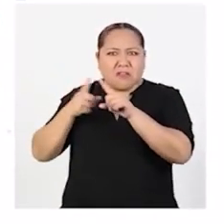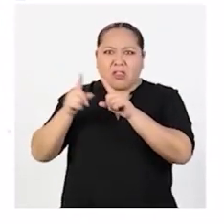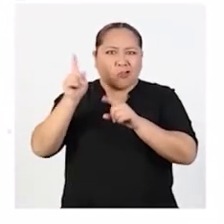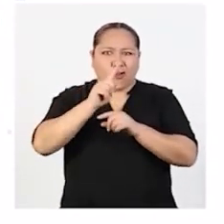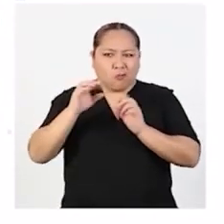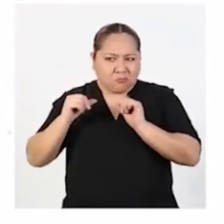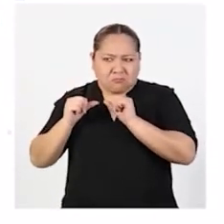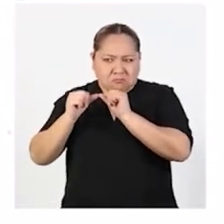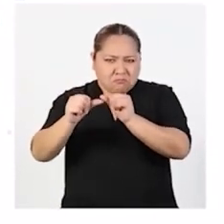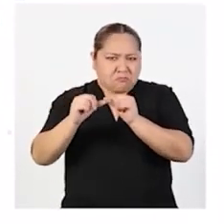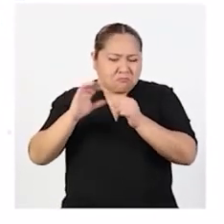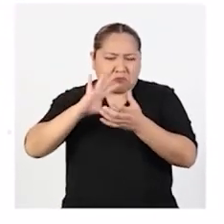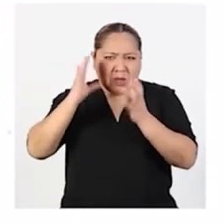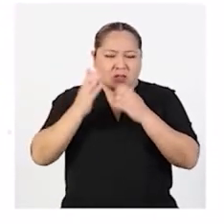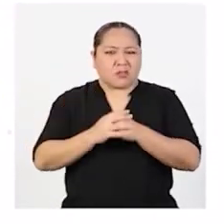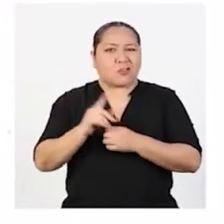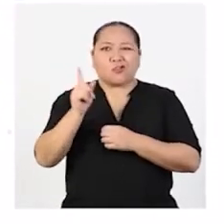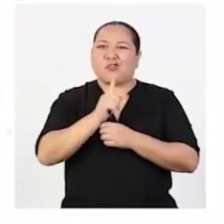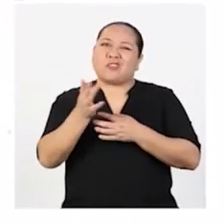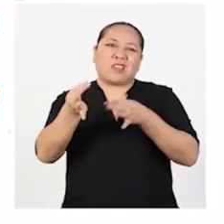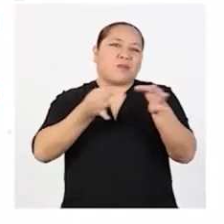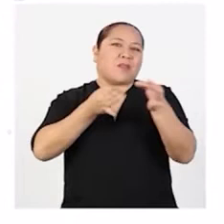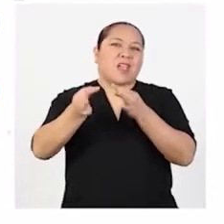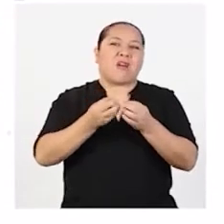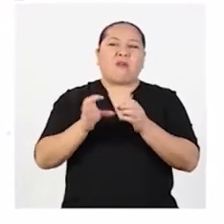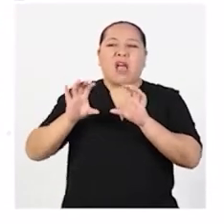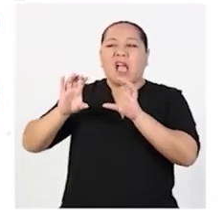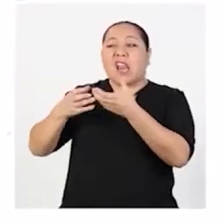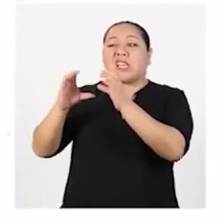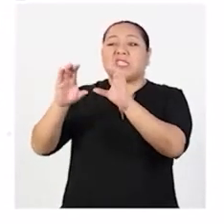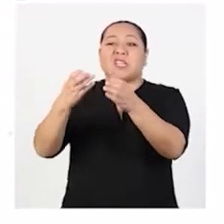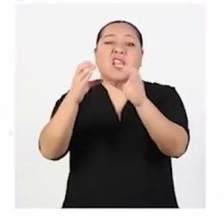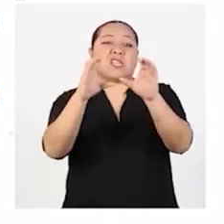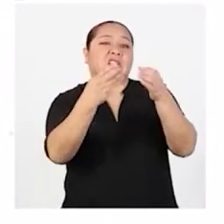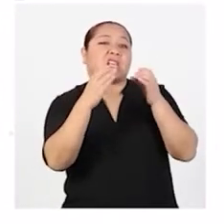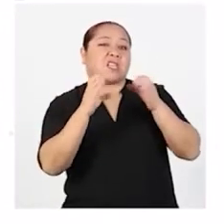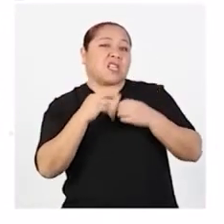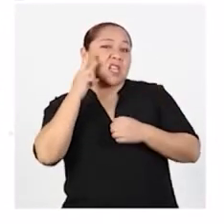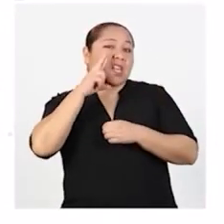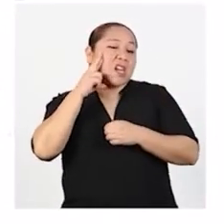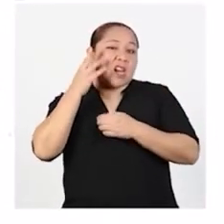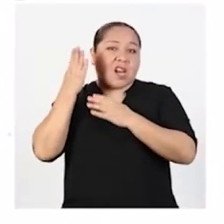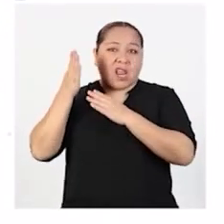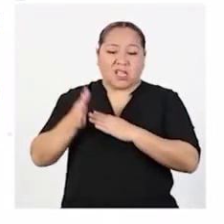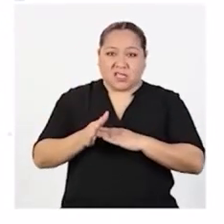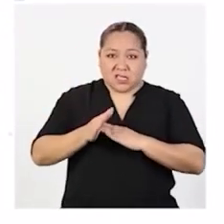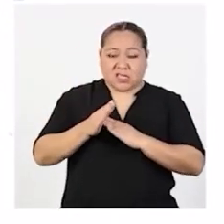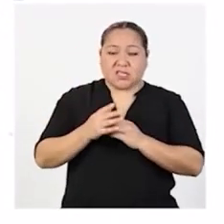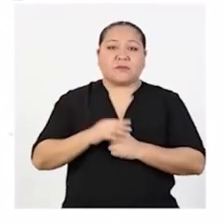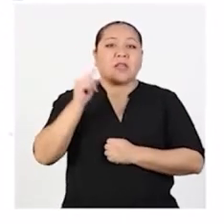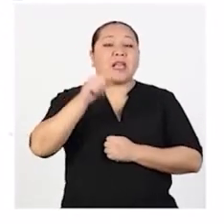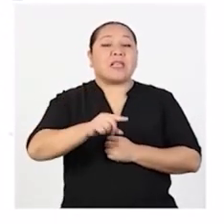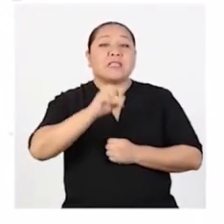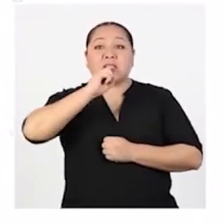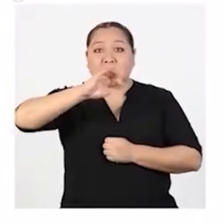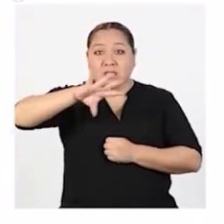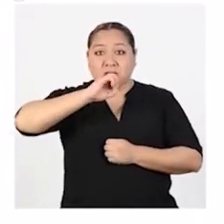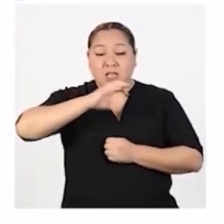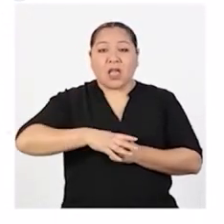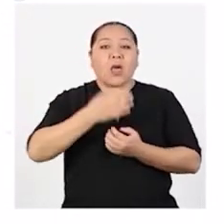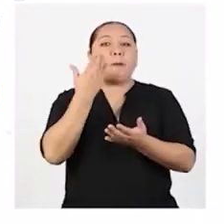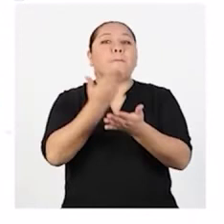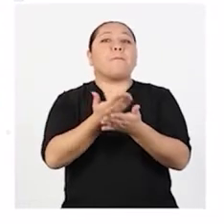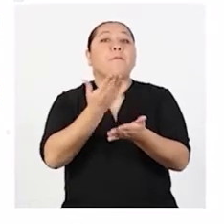del ADN. Sus resultados demostraron que no había una discontinuidad genética significativa entre ninguna de las